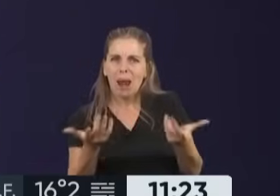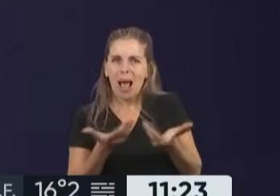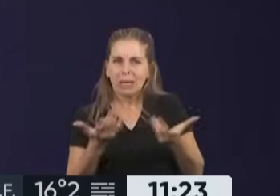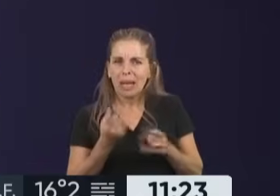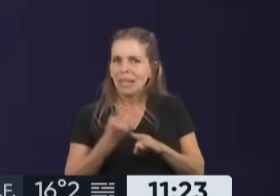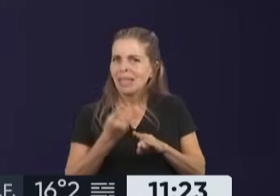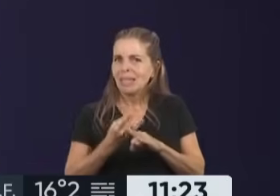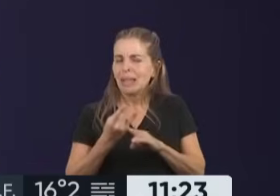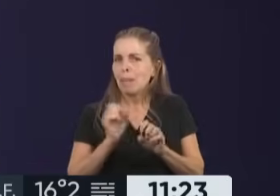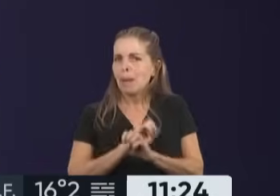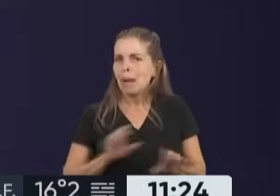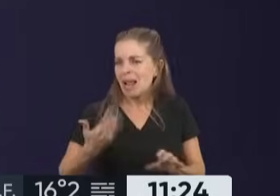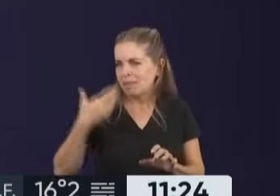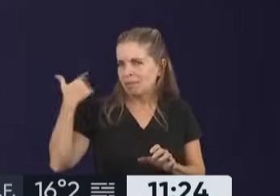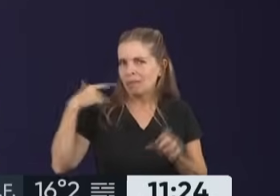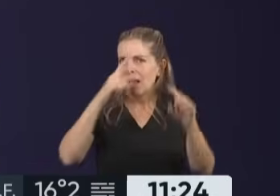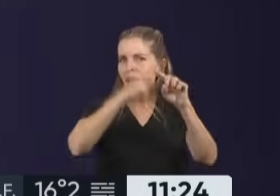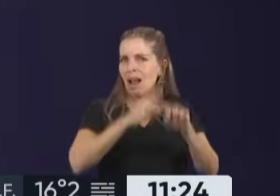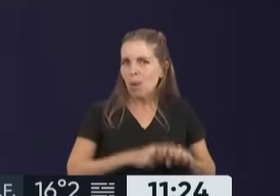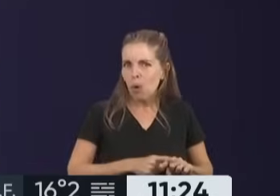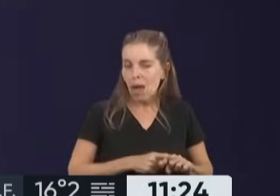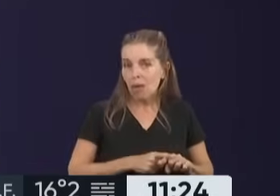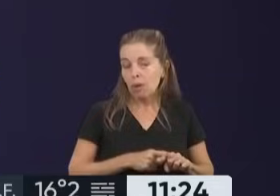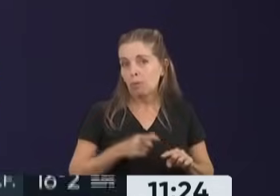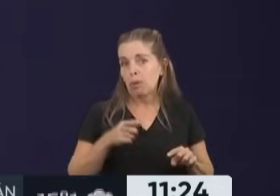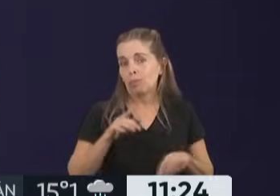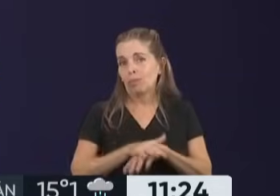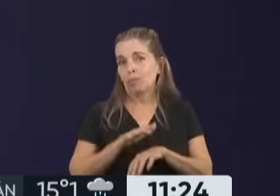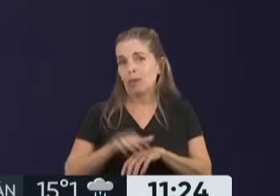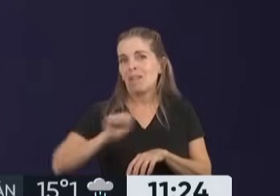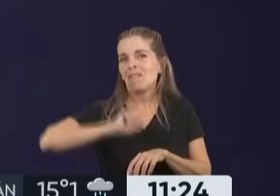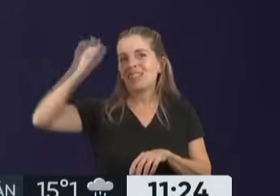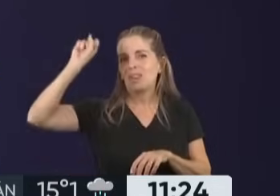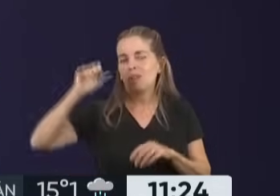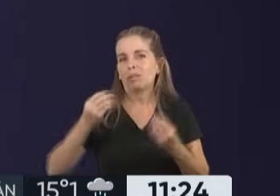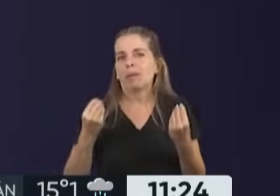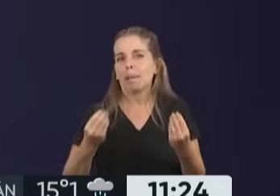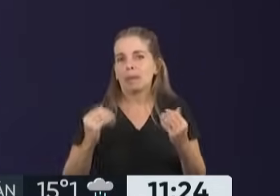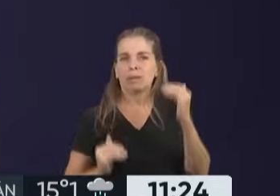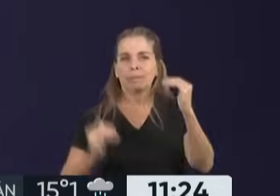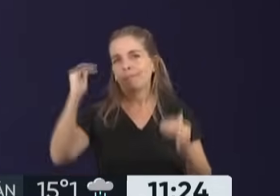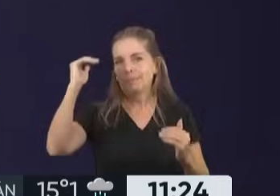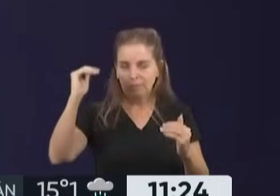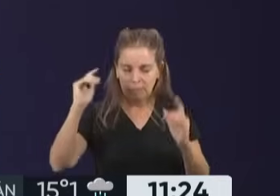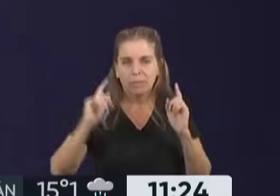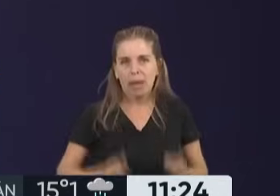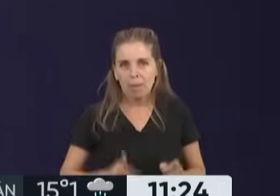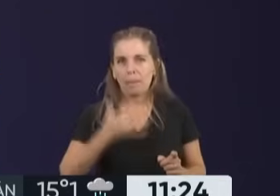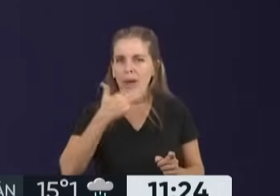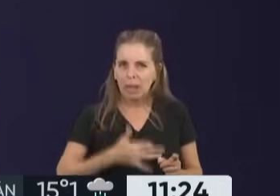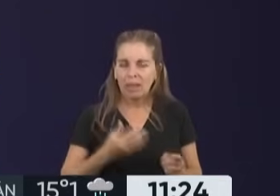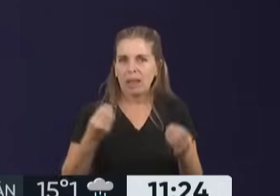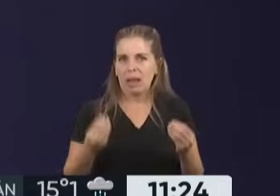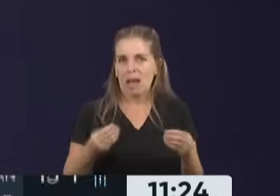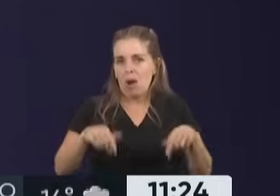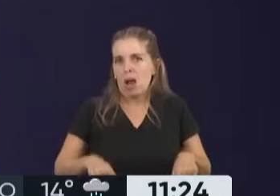mal estimados en términos inflacionarios. Entonces tenés un problema donde, bueno, también sirve para comprender que no